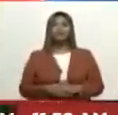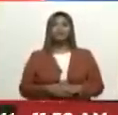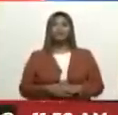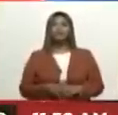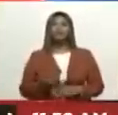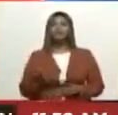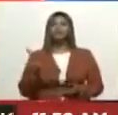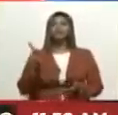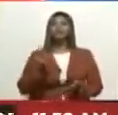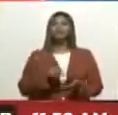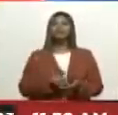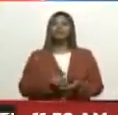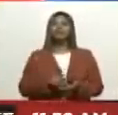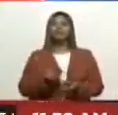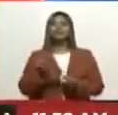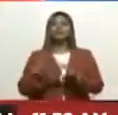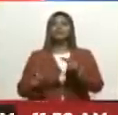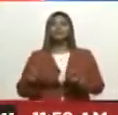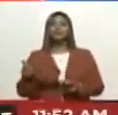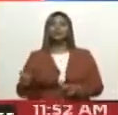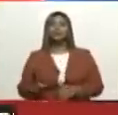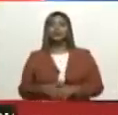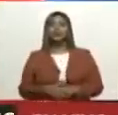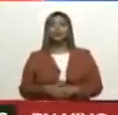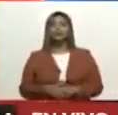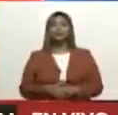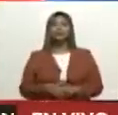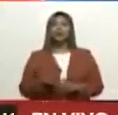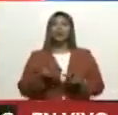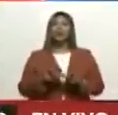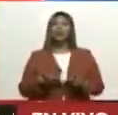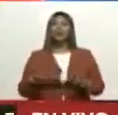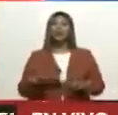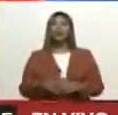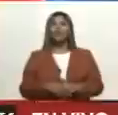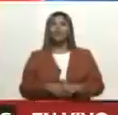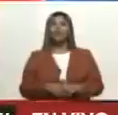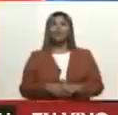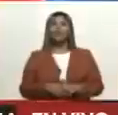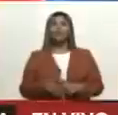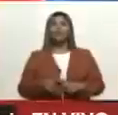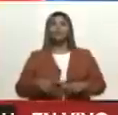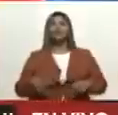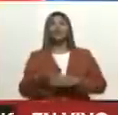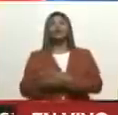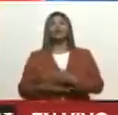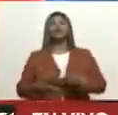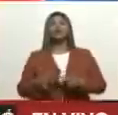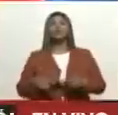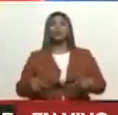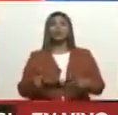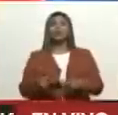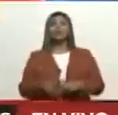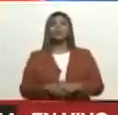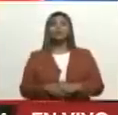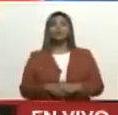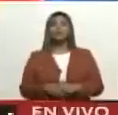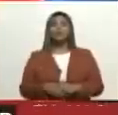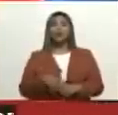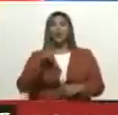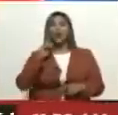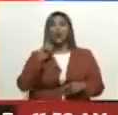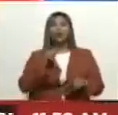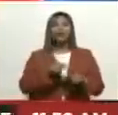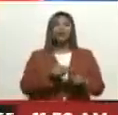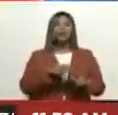aparecen sujetos en lugares públicos, en este caso lugares comerciales, para